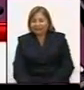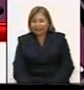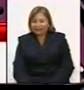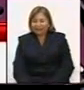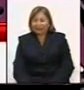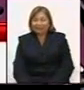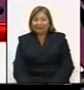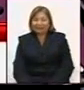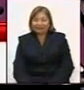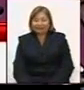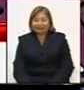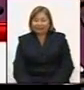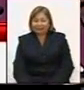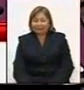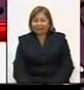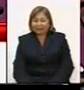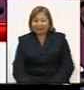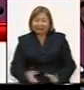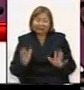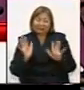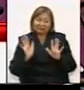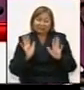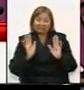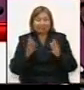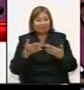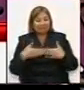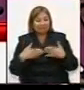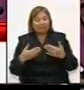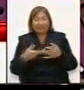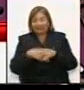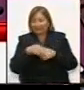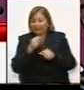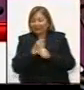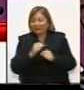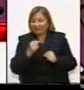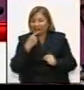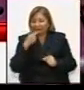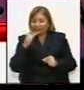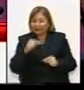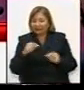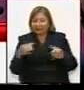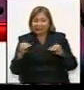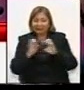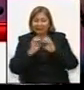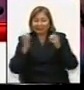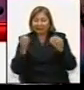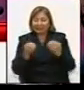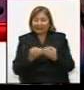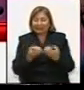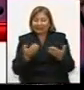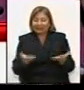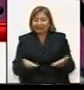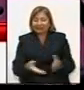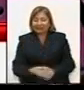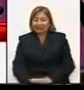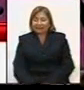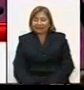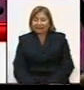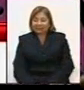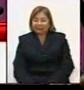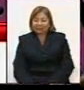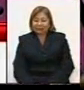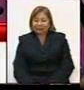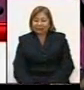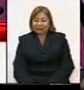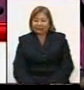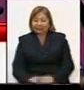en negrita. A ver si resaltan, si saltan de una vez. En este hemiciclo, señora presidenta, tenemos